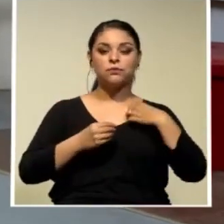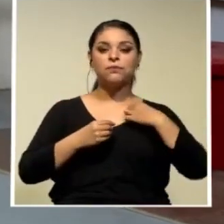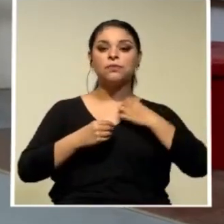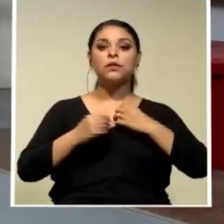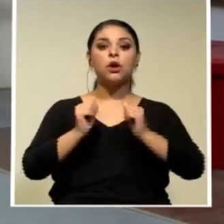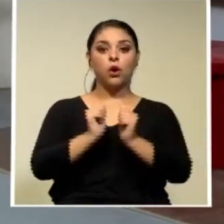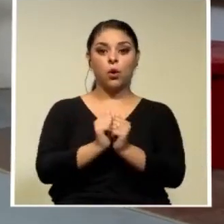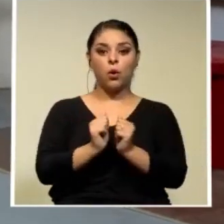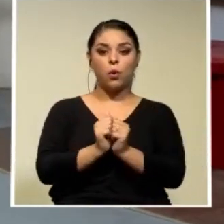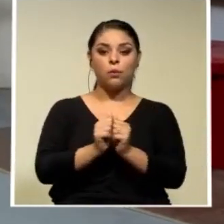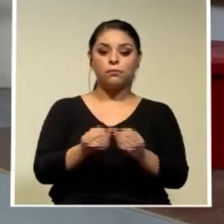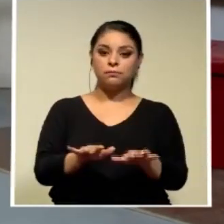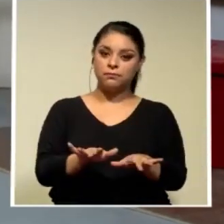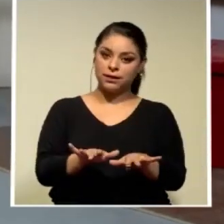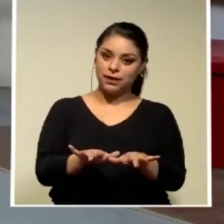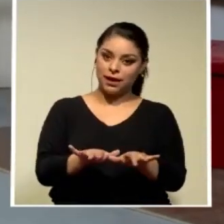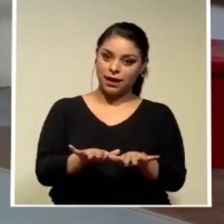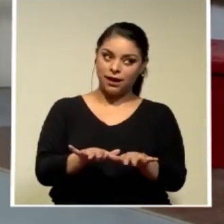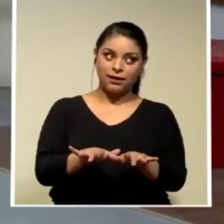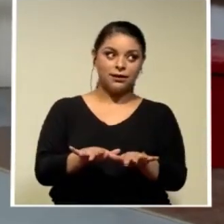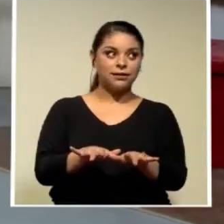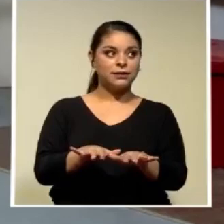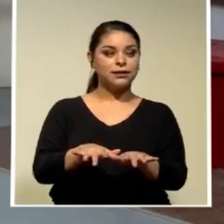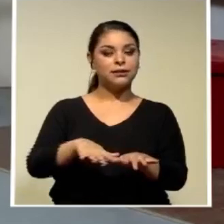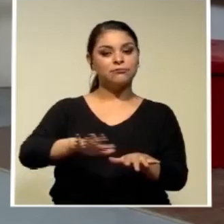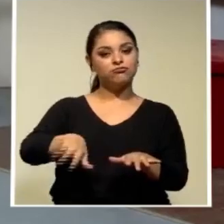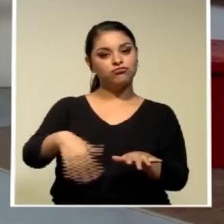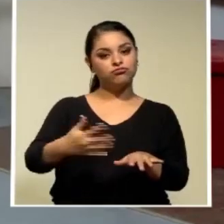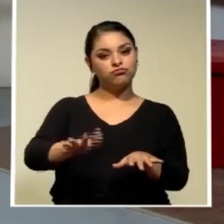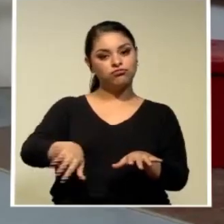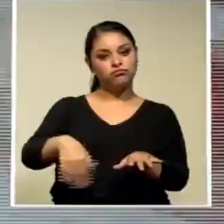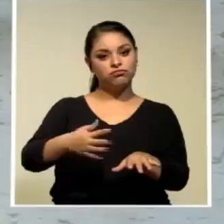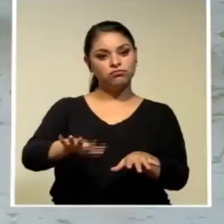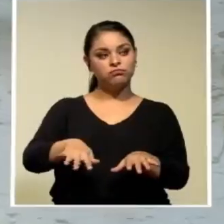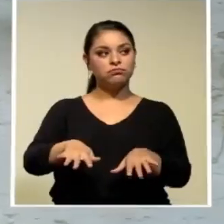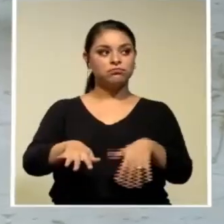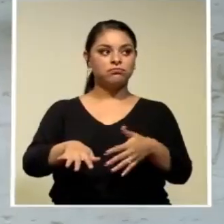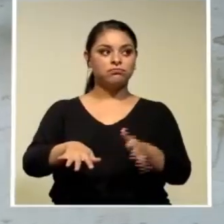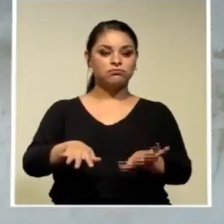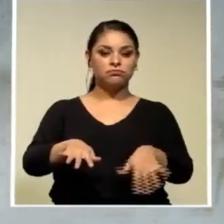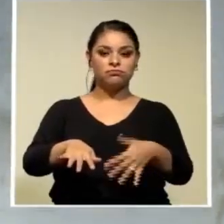piecito. Luego estiramos otro piecito, luego